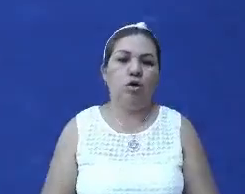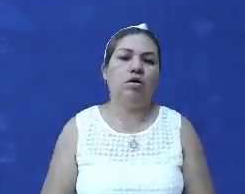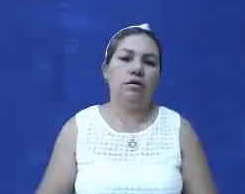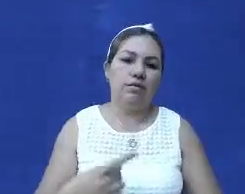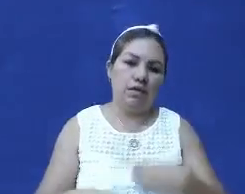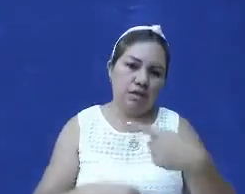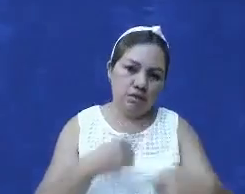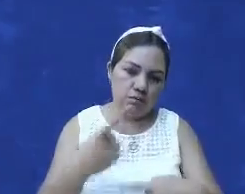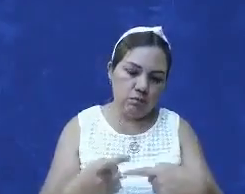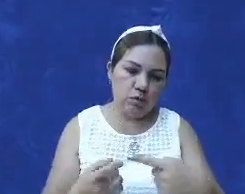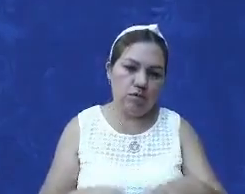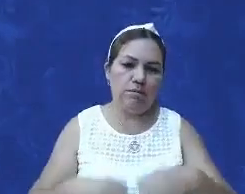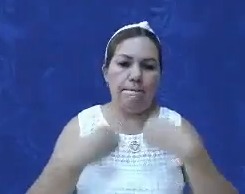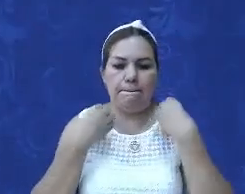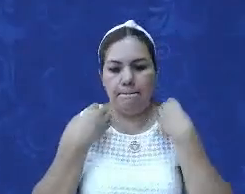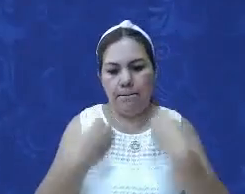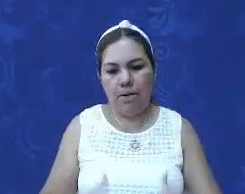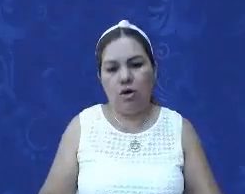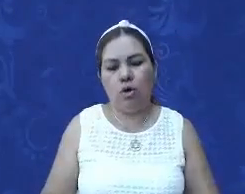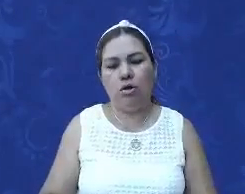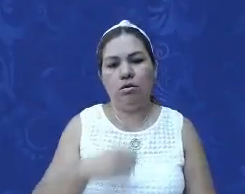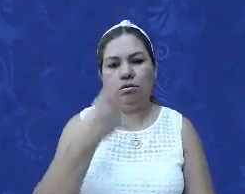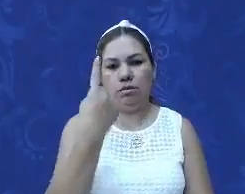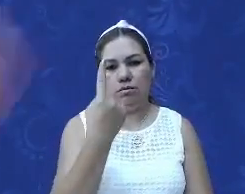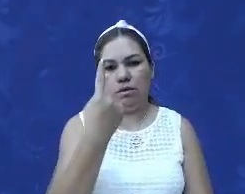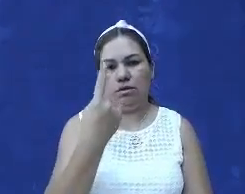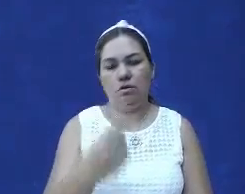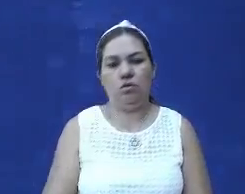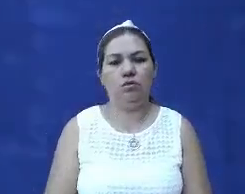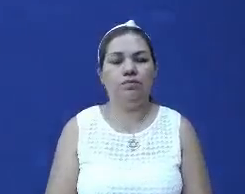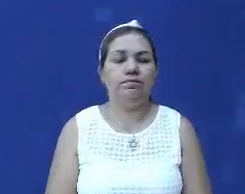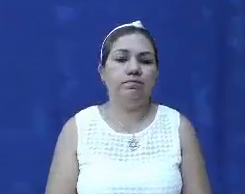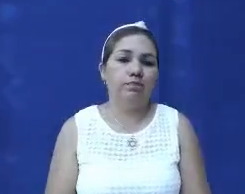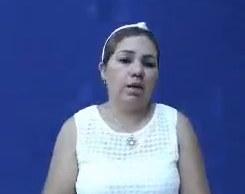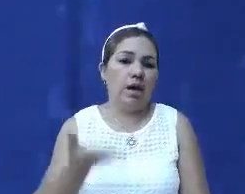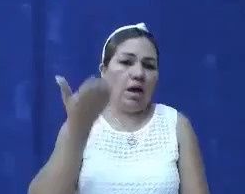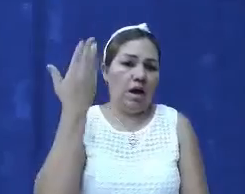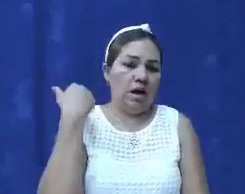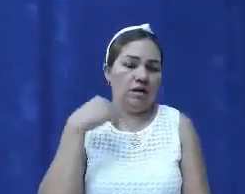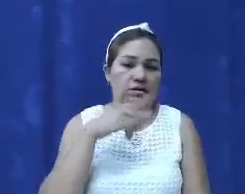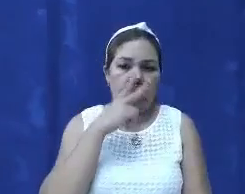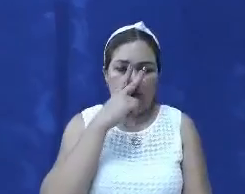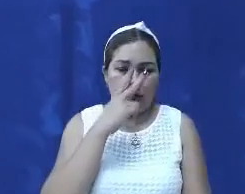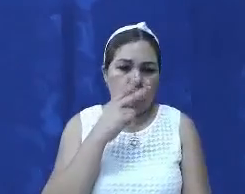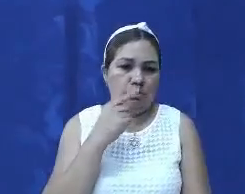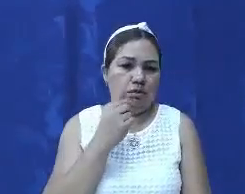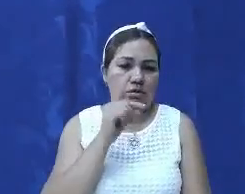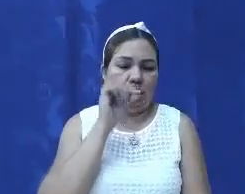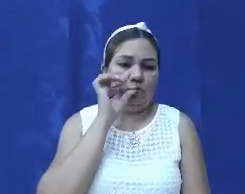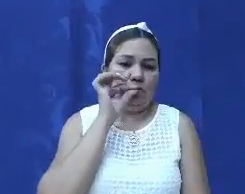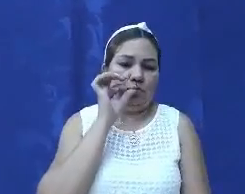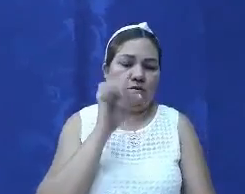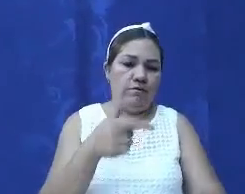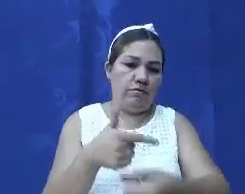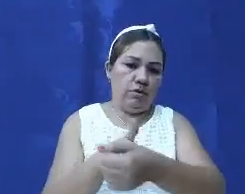peor que el primero. Si antes eras un marihuanero, hoy lo eres 7 veces